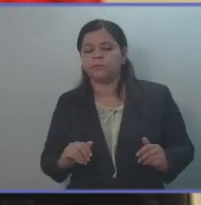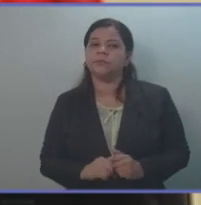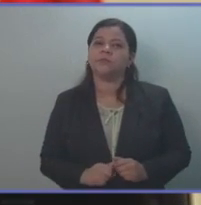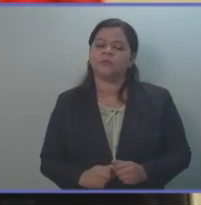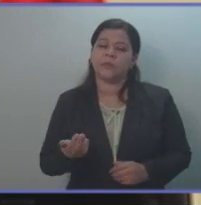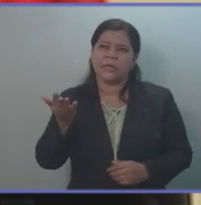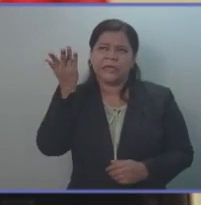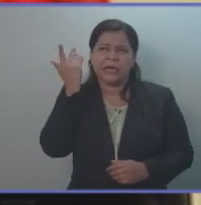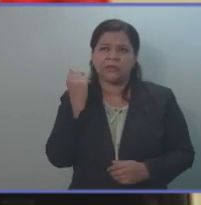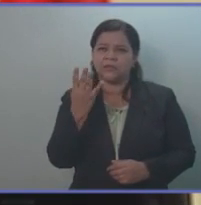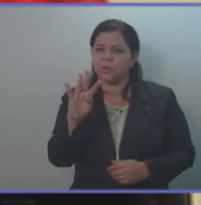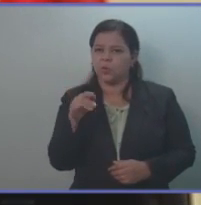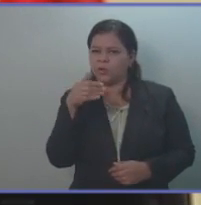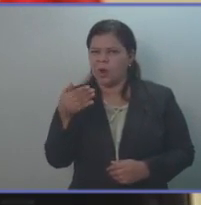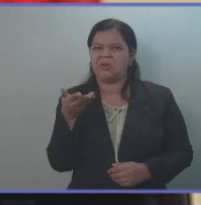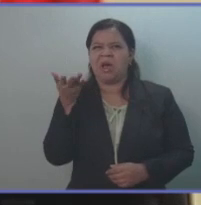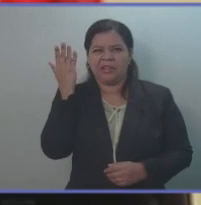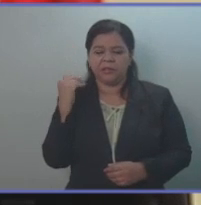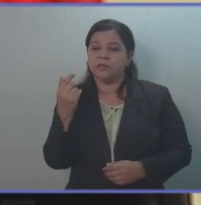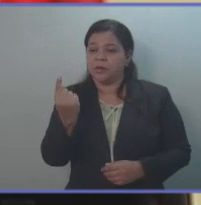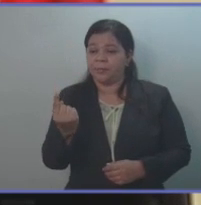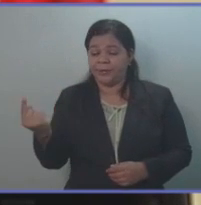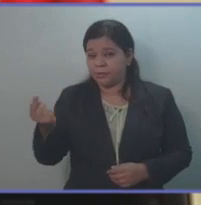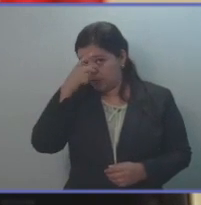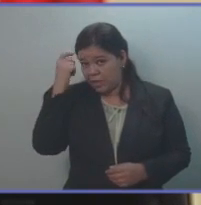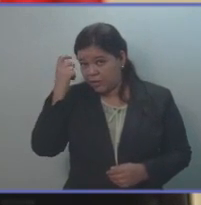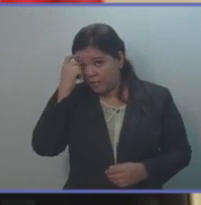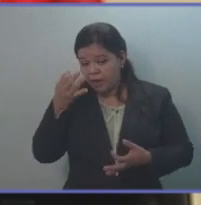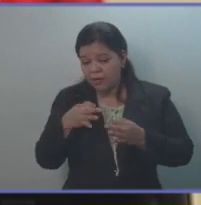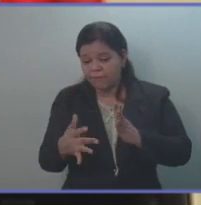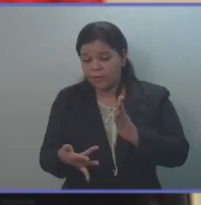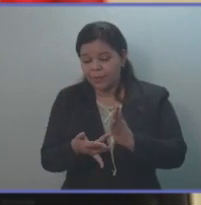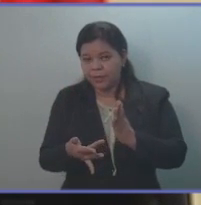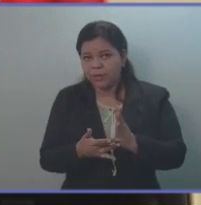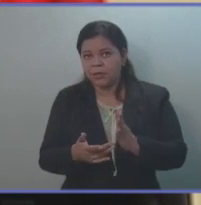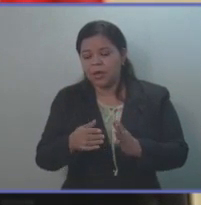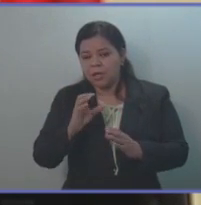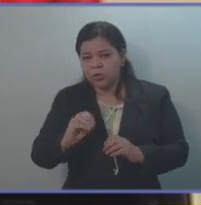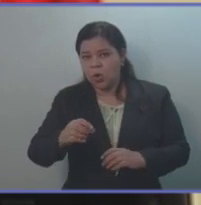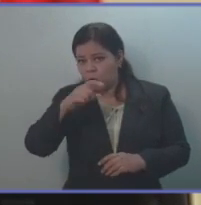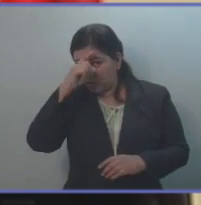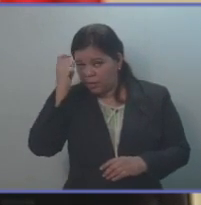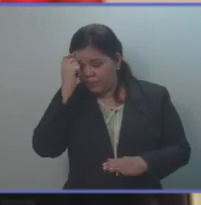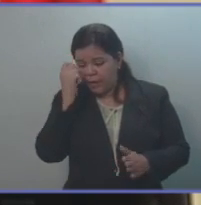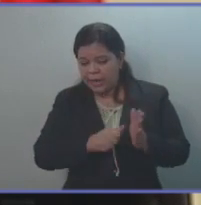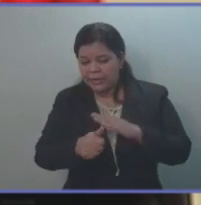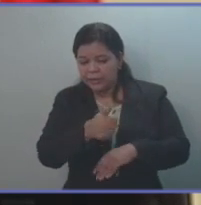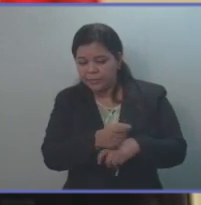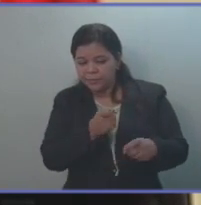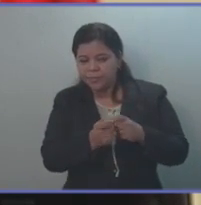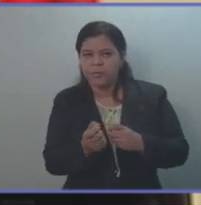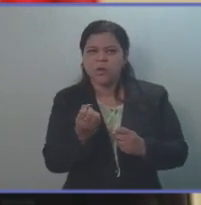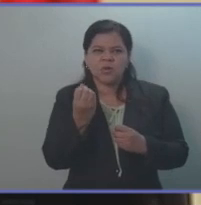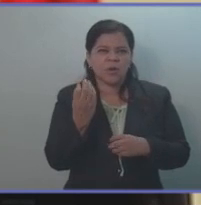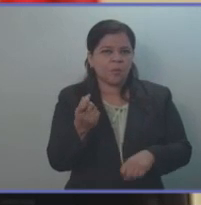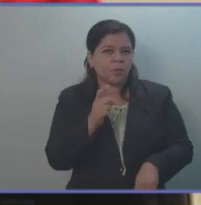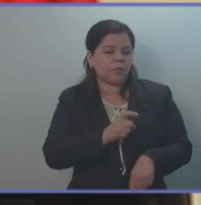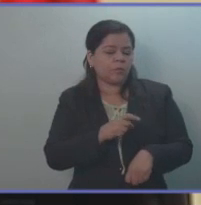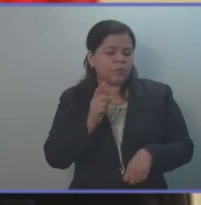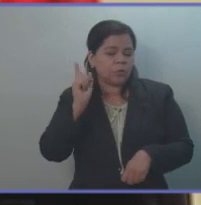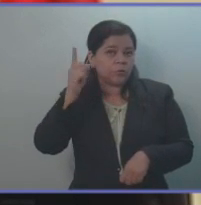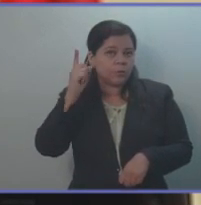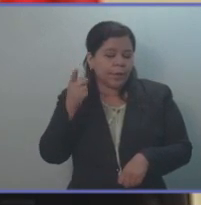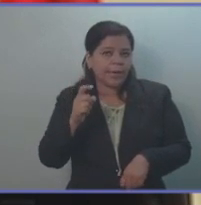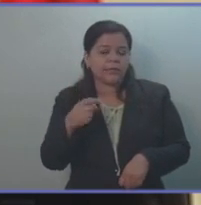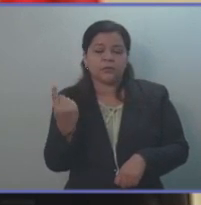desde hace más de 4 años, los empleados técnicos administrativos y muchos maestros horas clase contratados a través de los